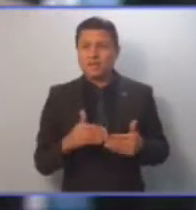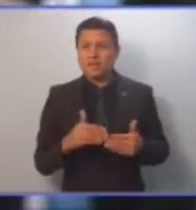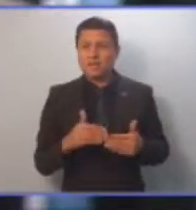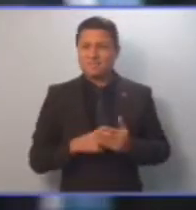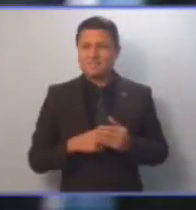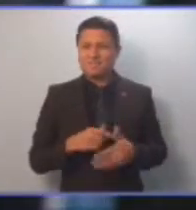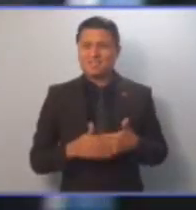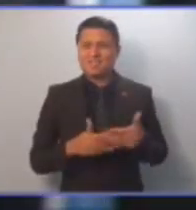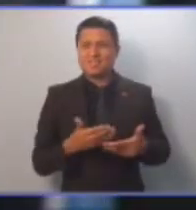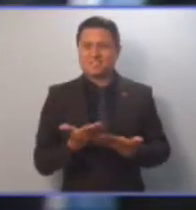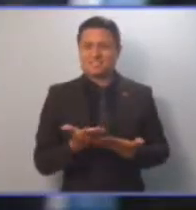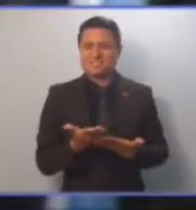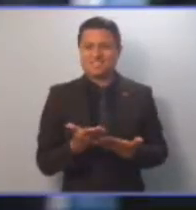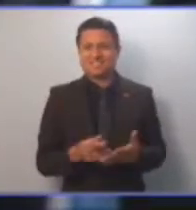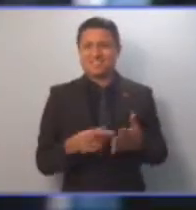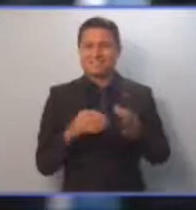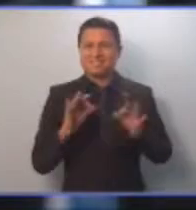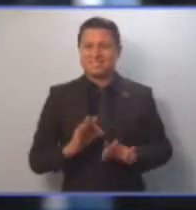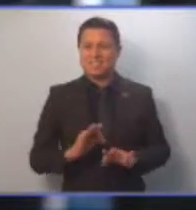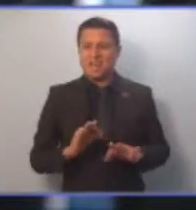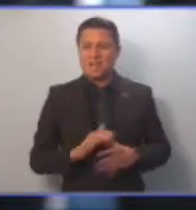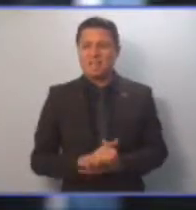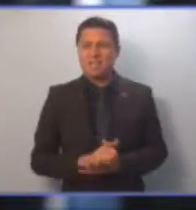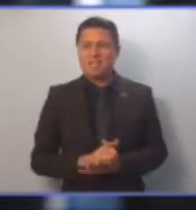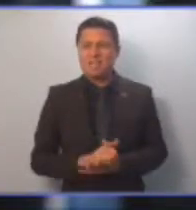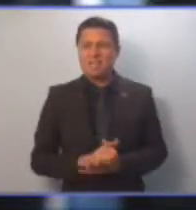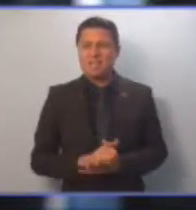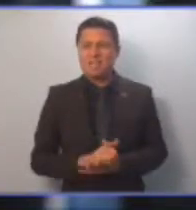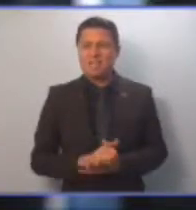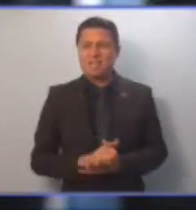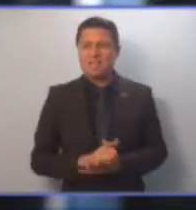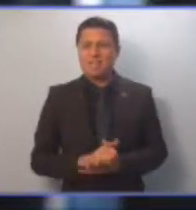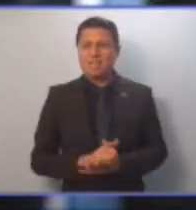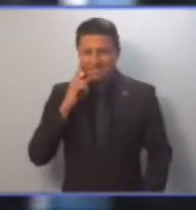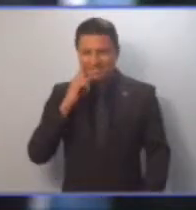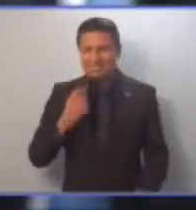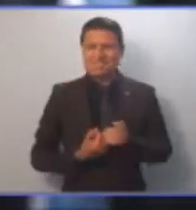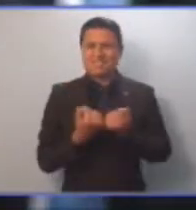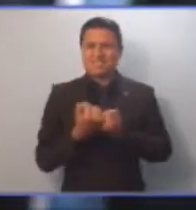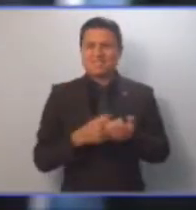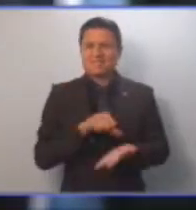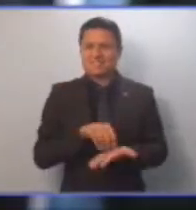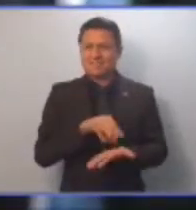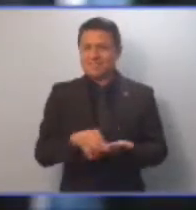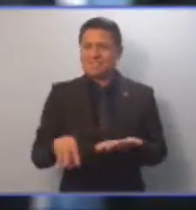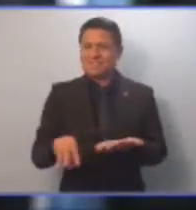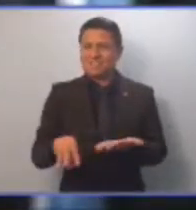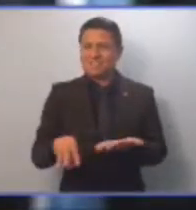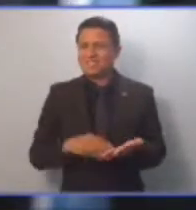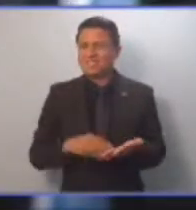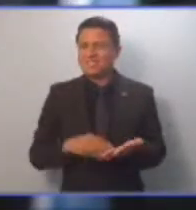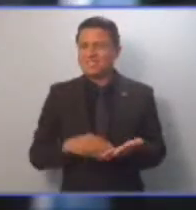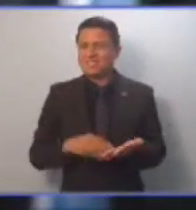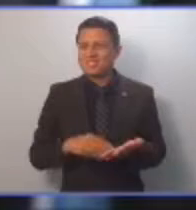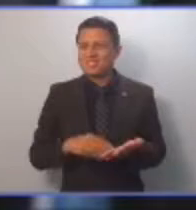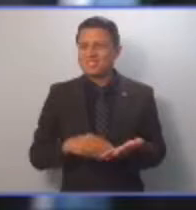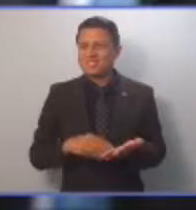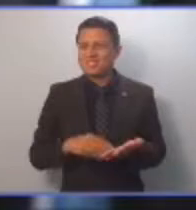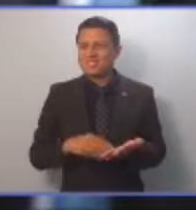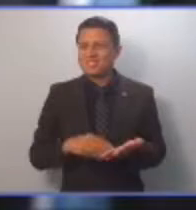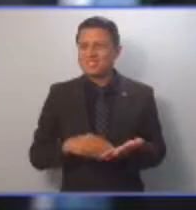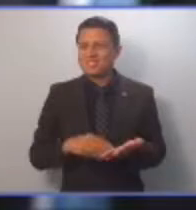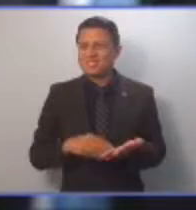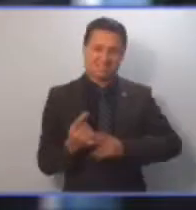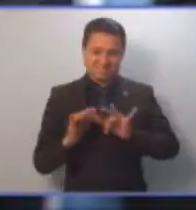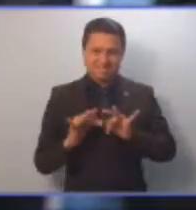recientemente. Se busca también tener articulación con las alcaldías y la